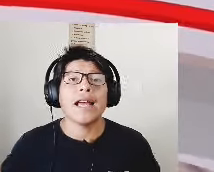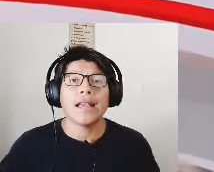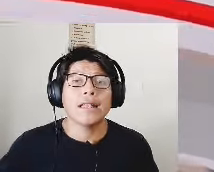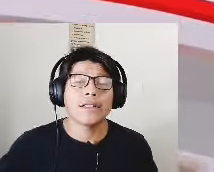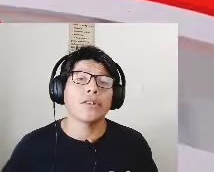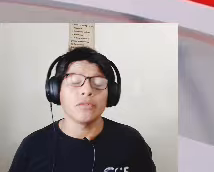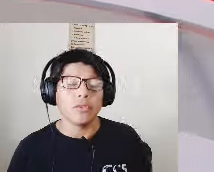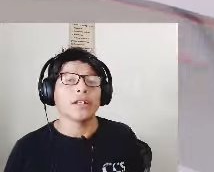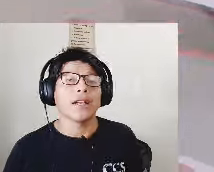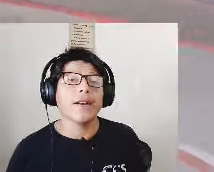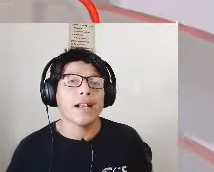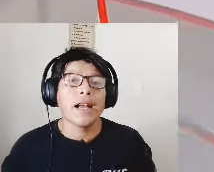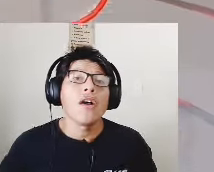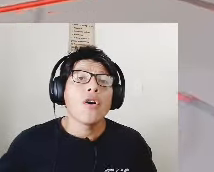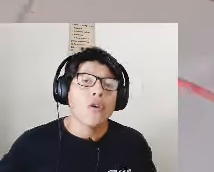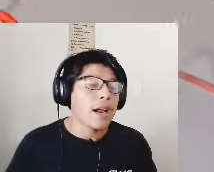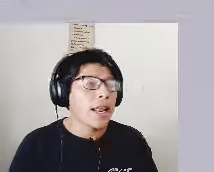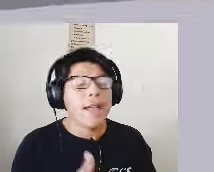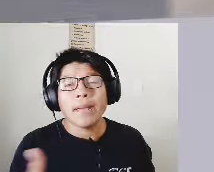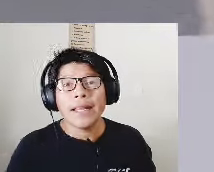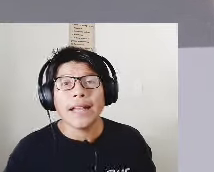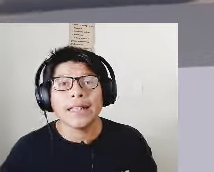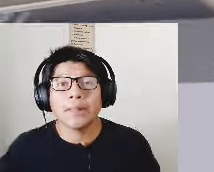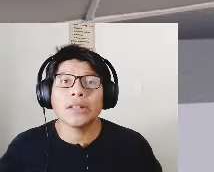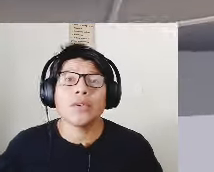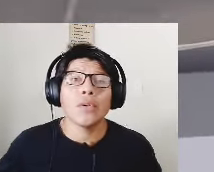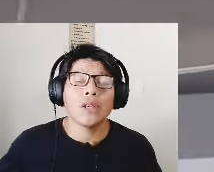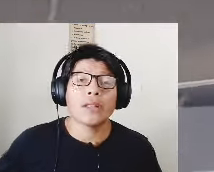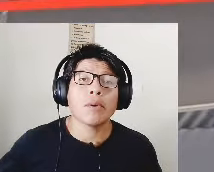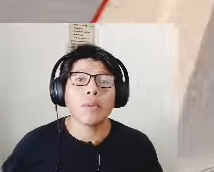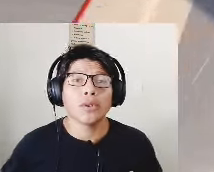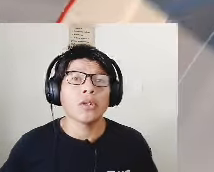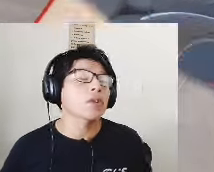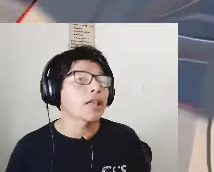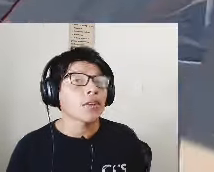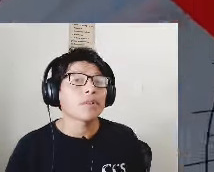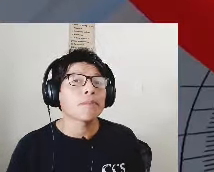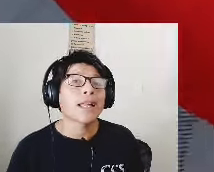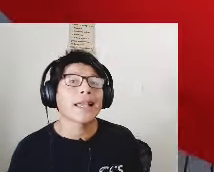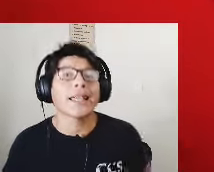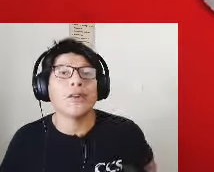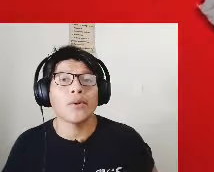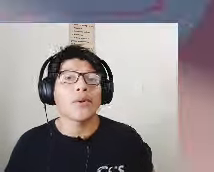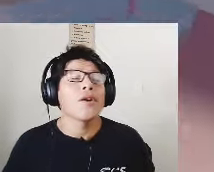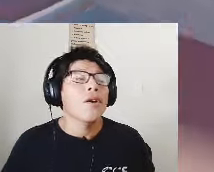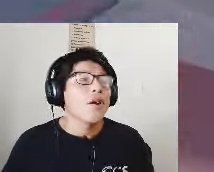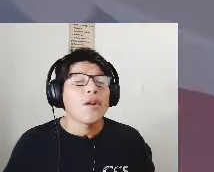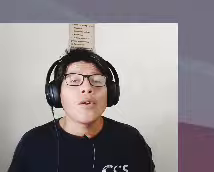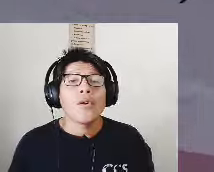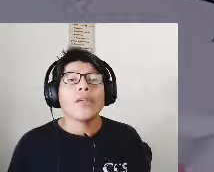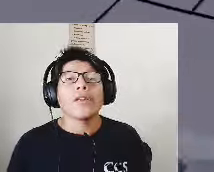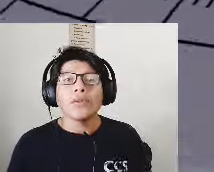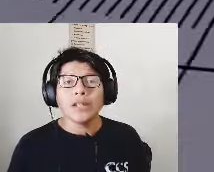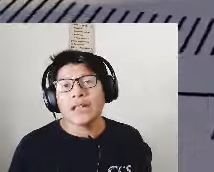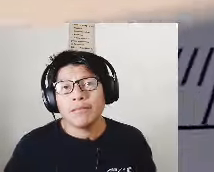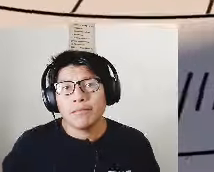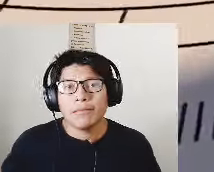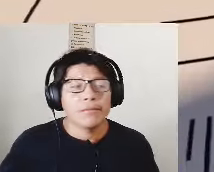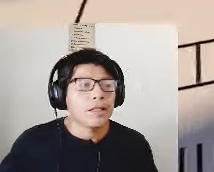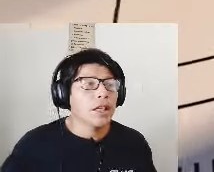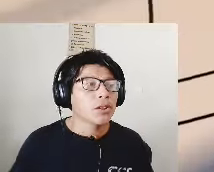de la donde trabaja, ojalá American Express proporcione los datos para que lo